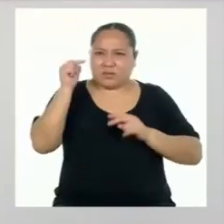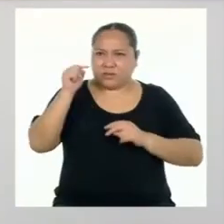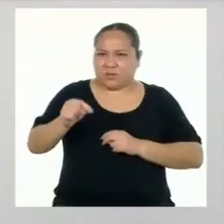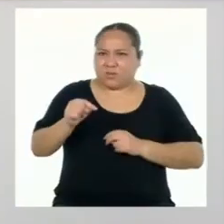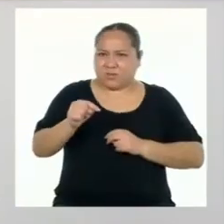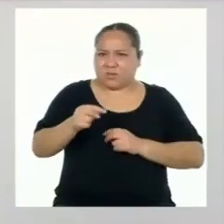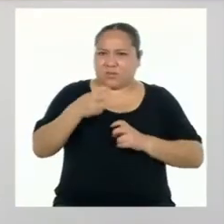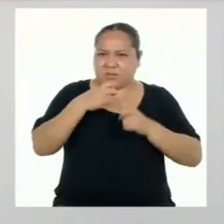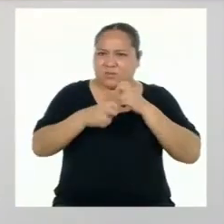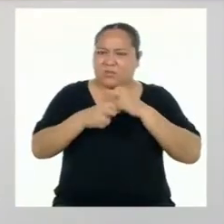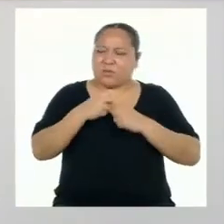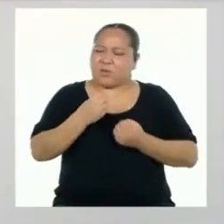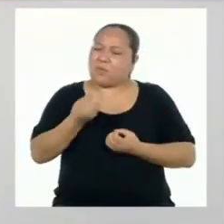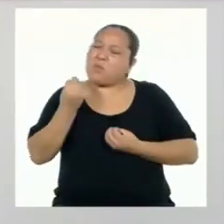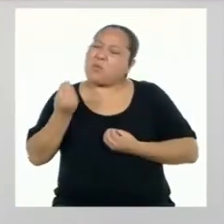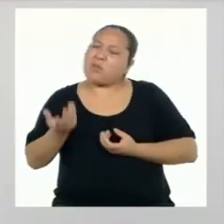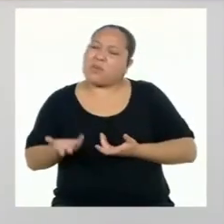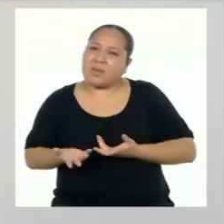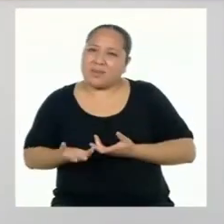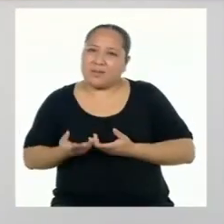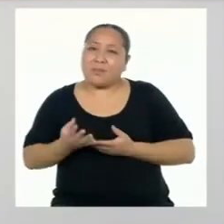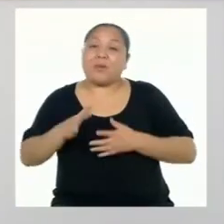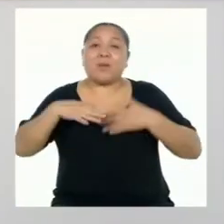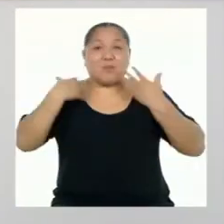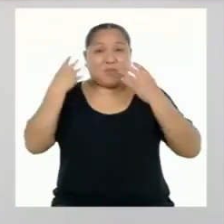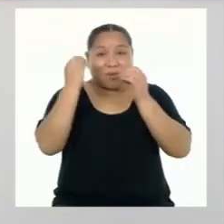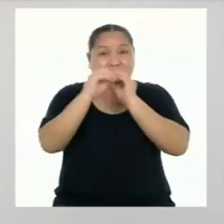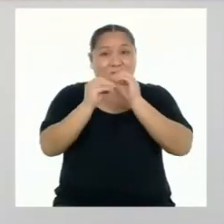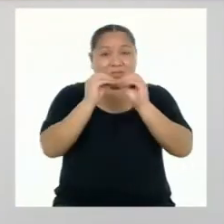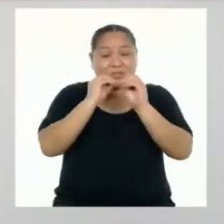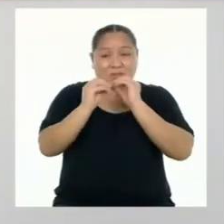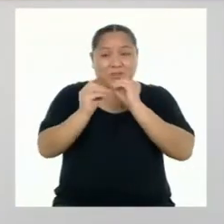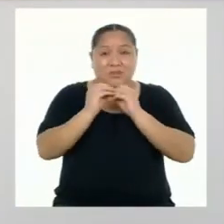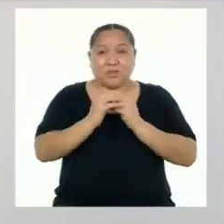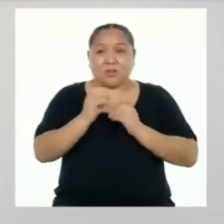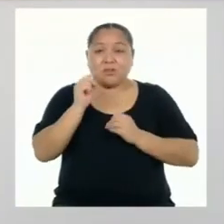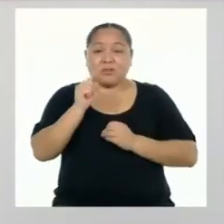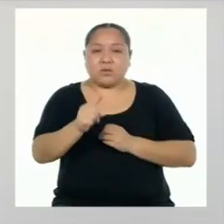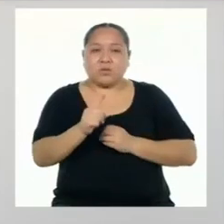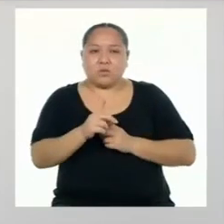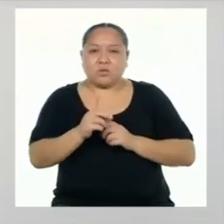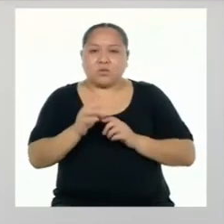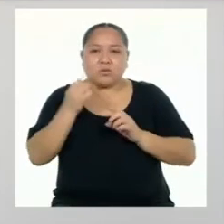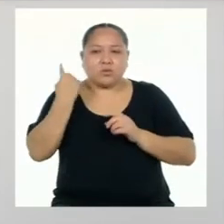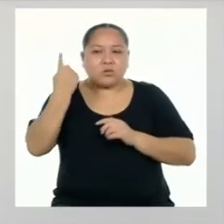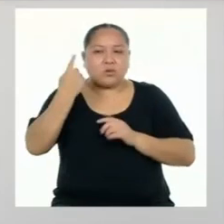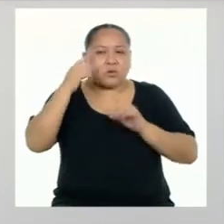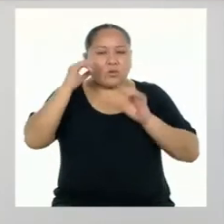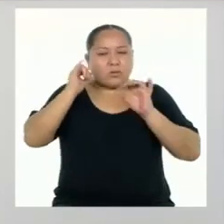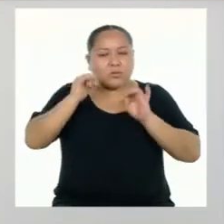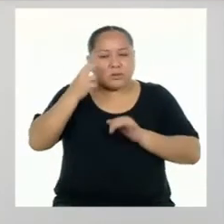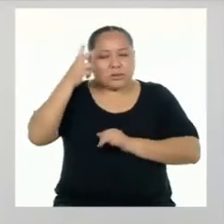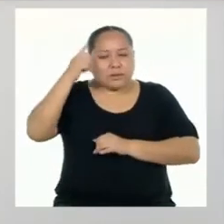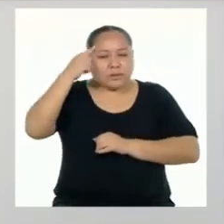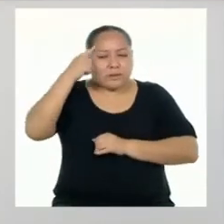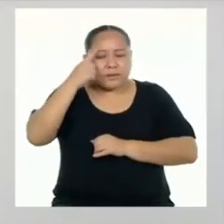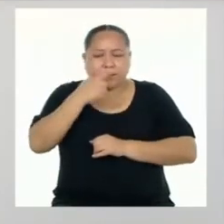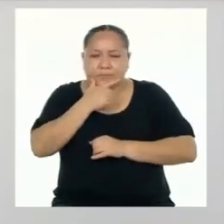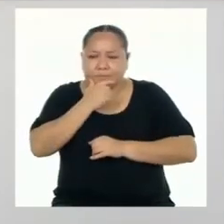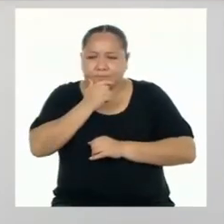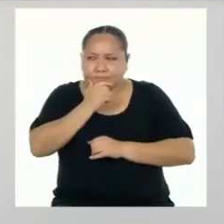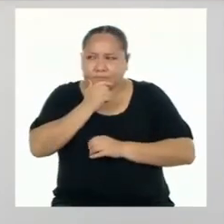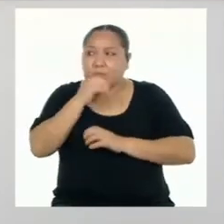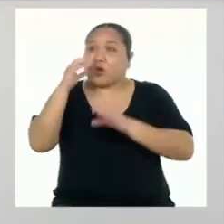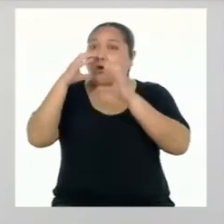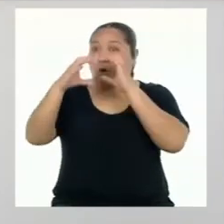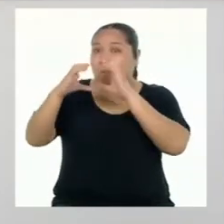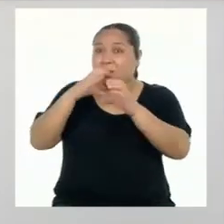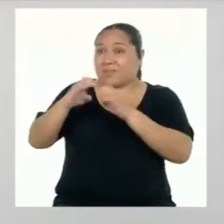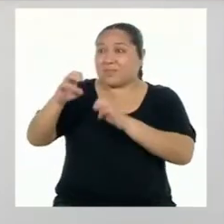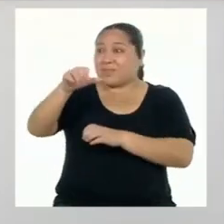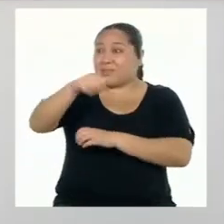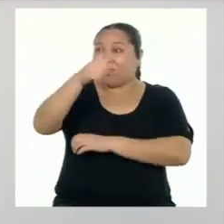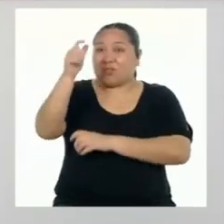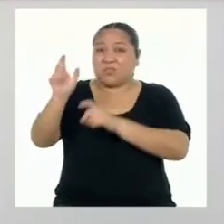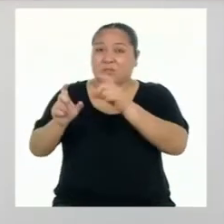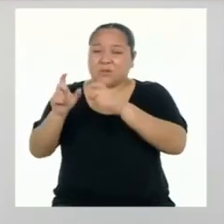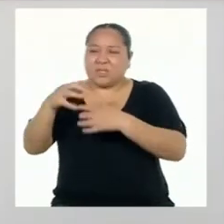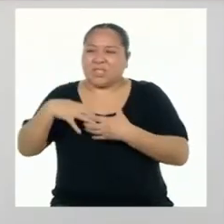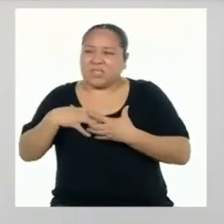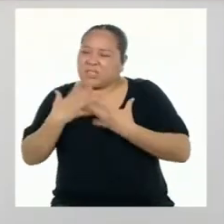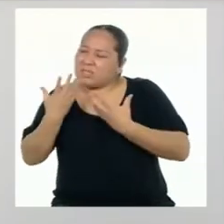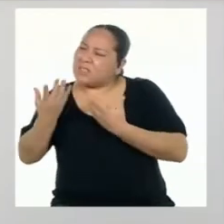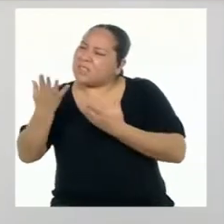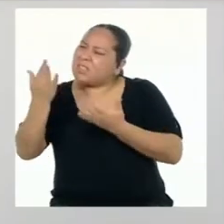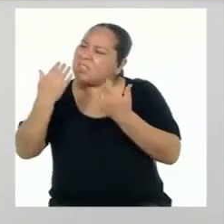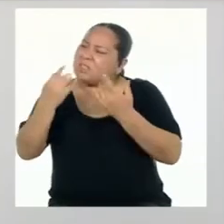ocurre ese conflicto para solucionarlo. Si te detuviste a pensar en eso, dialogaste con las otras